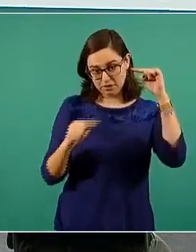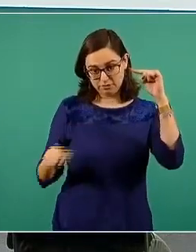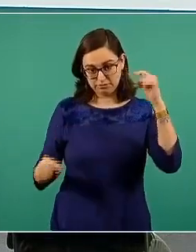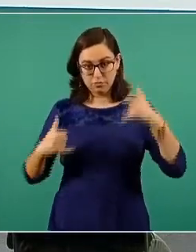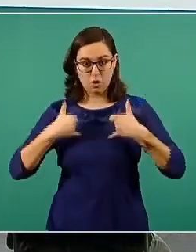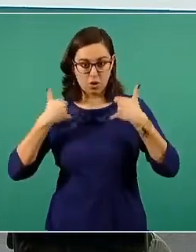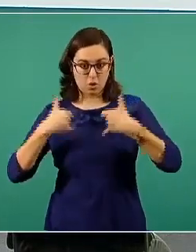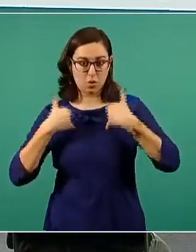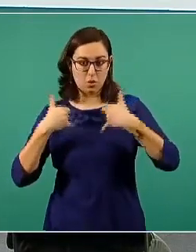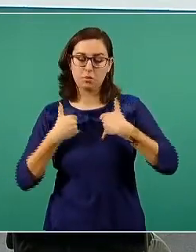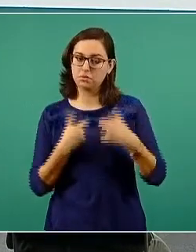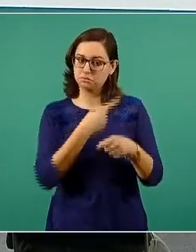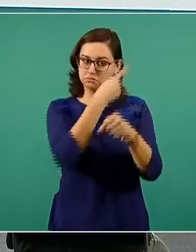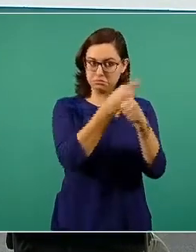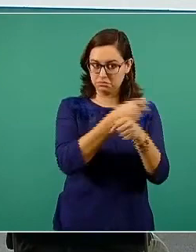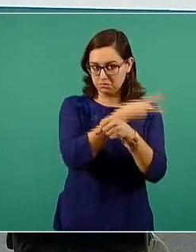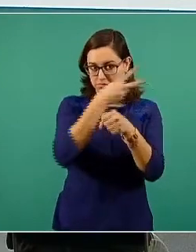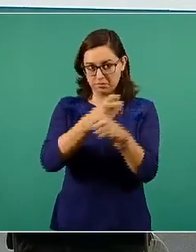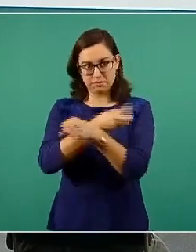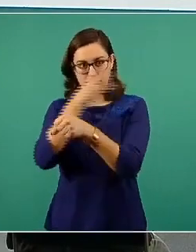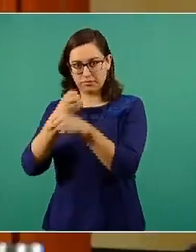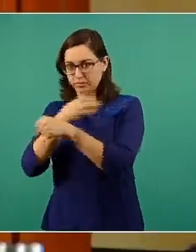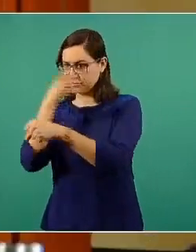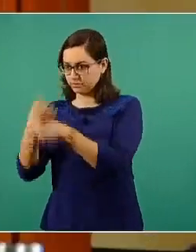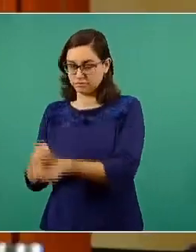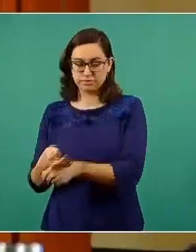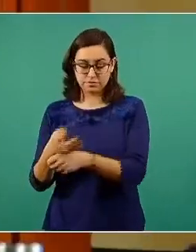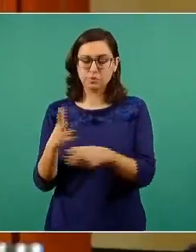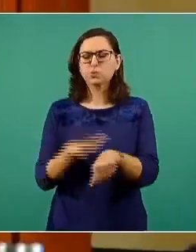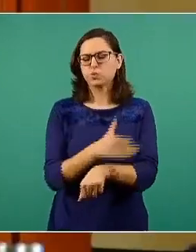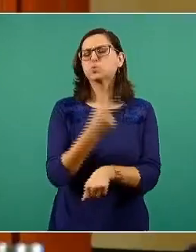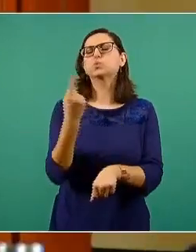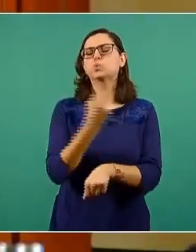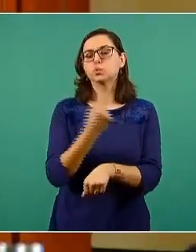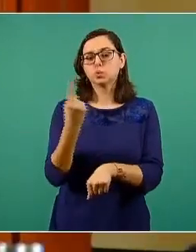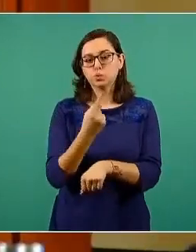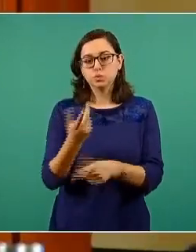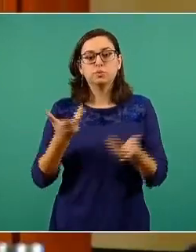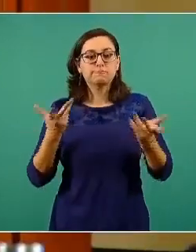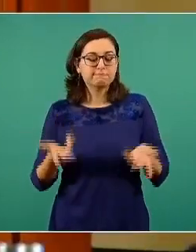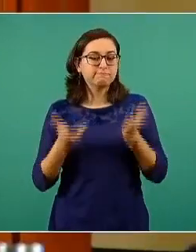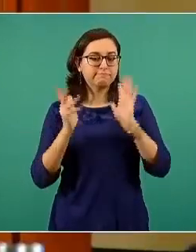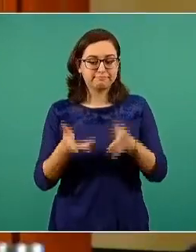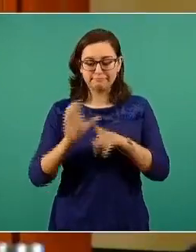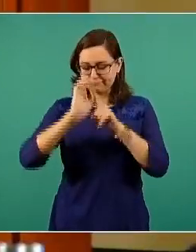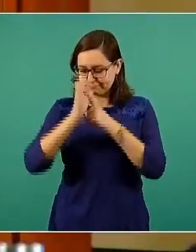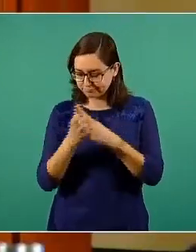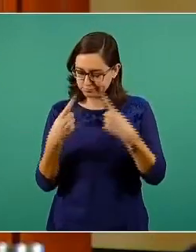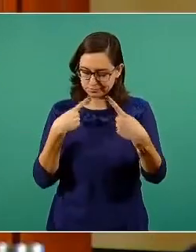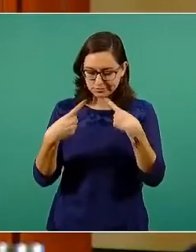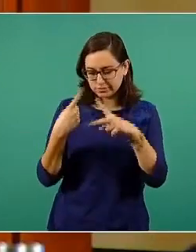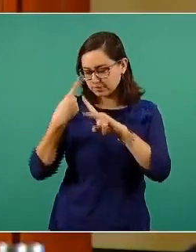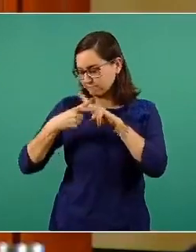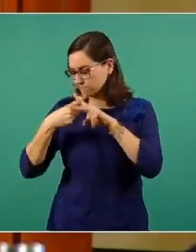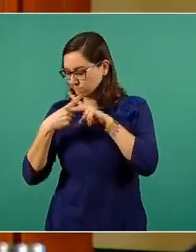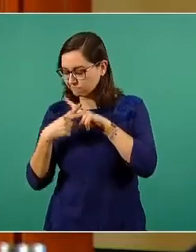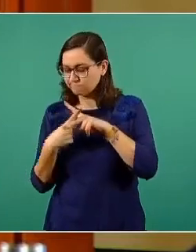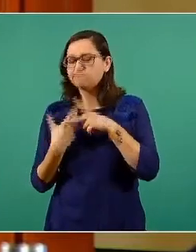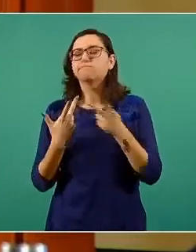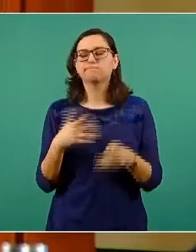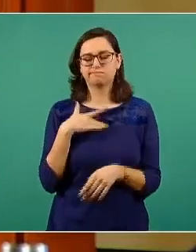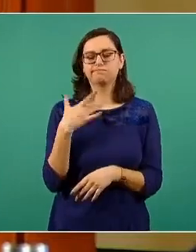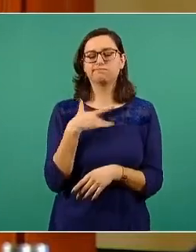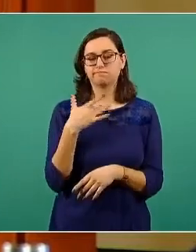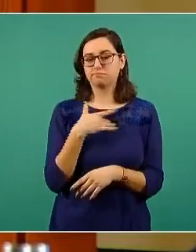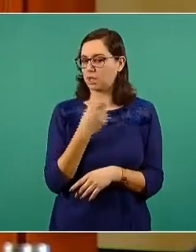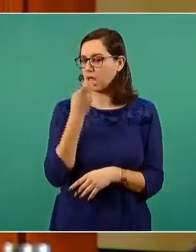más joven, porque los estudios, las proyecciones epidemiológico-matemáticas han presentado la